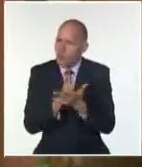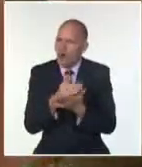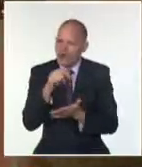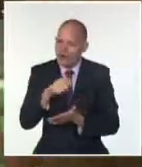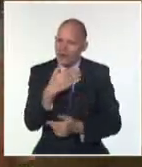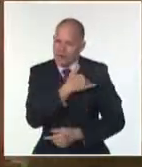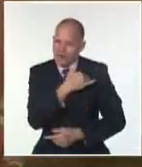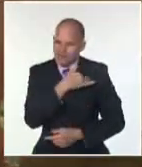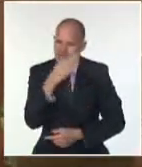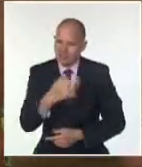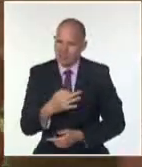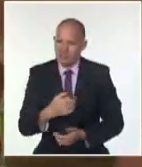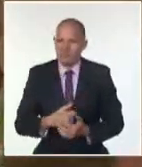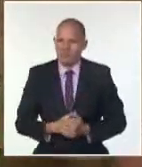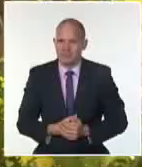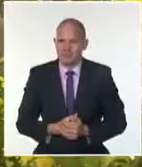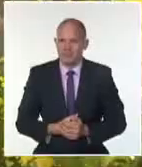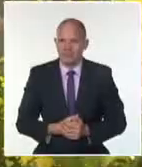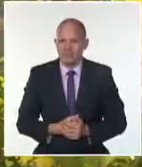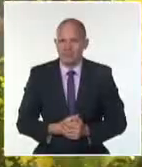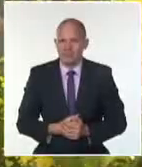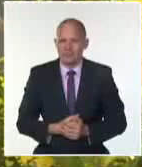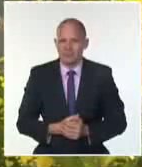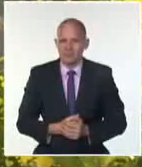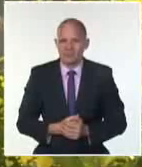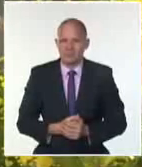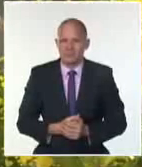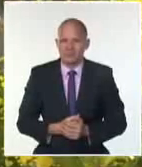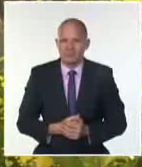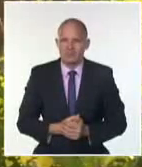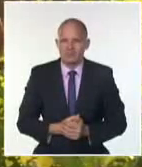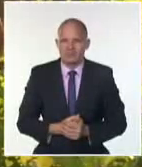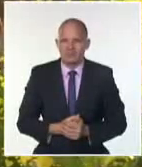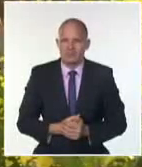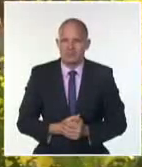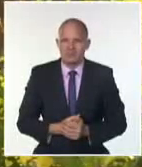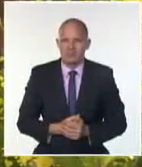superior de las FARC. Sin Castillo, Canal Cubano de Noticias.